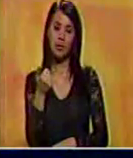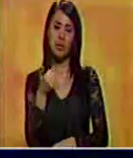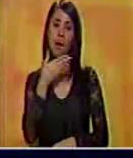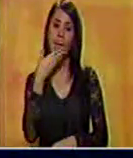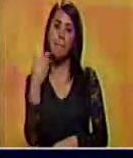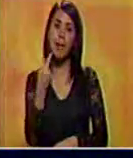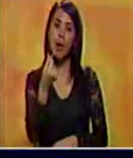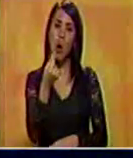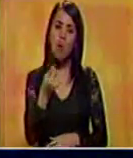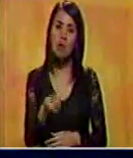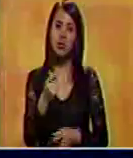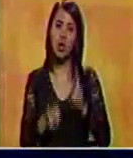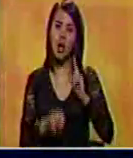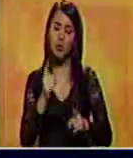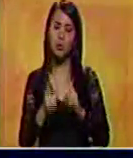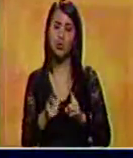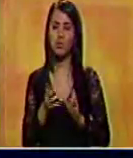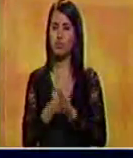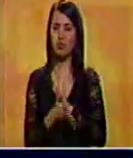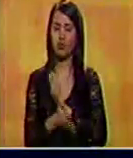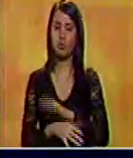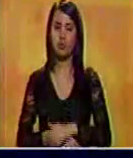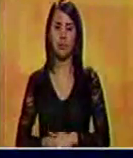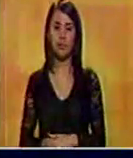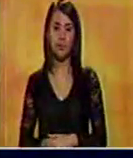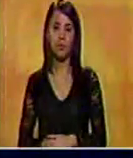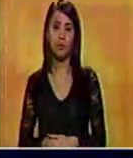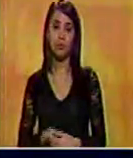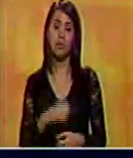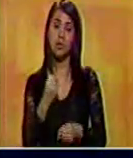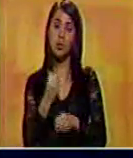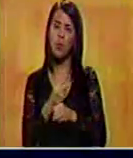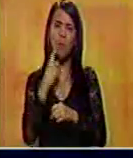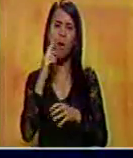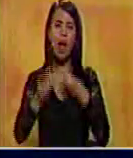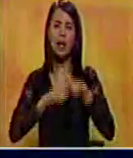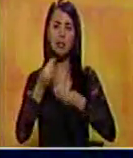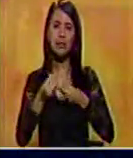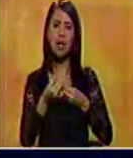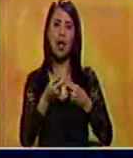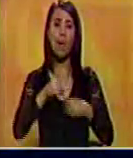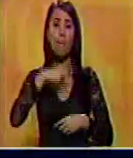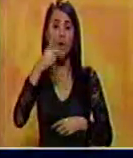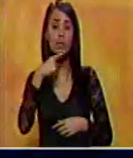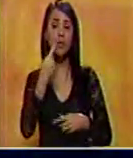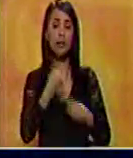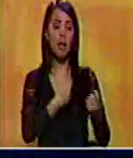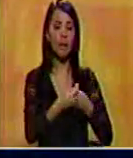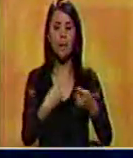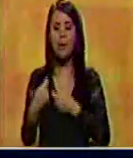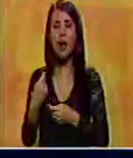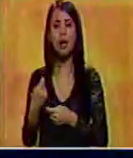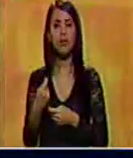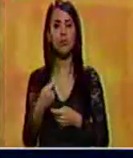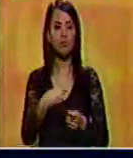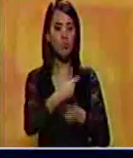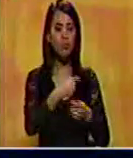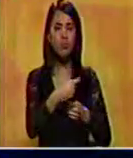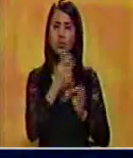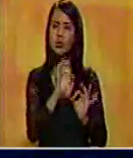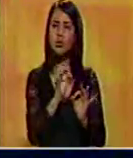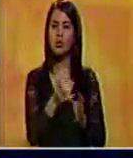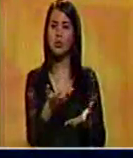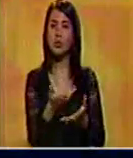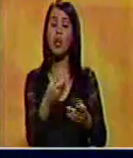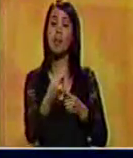estabilizar los precios en algunos rubros son realizar políticas de comercialización directa, es decir, directamente